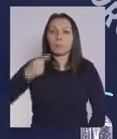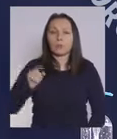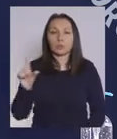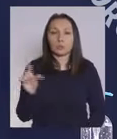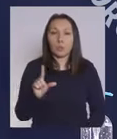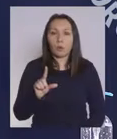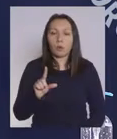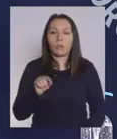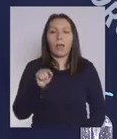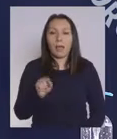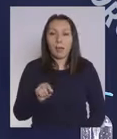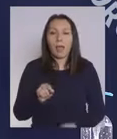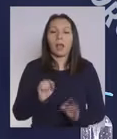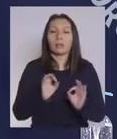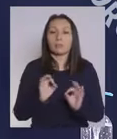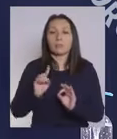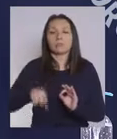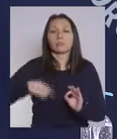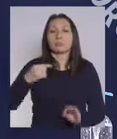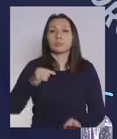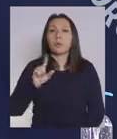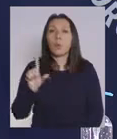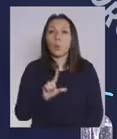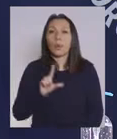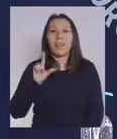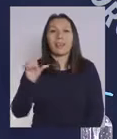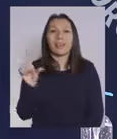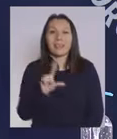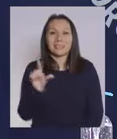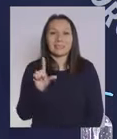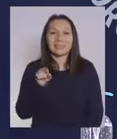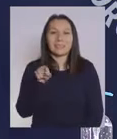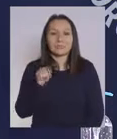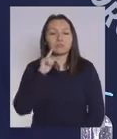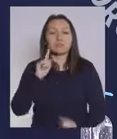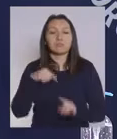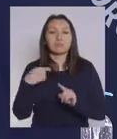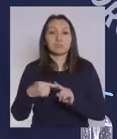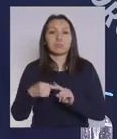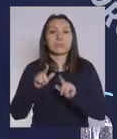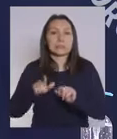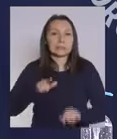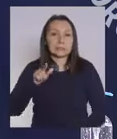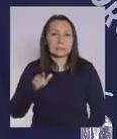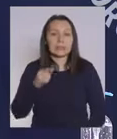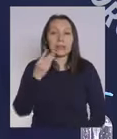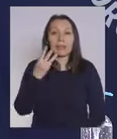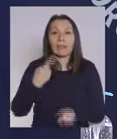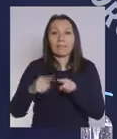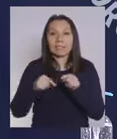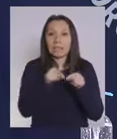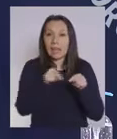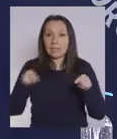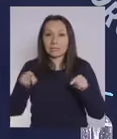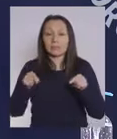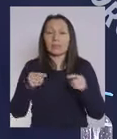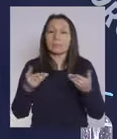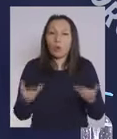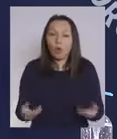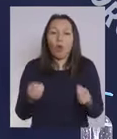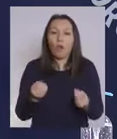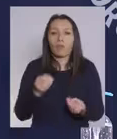lunes de la próxima semana, el lunes 17. Las limitaciones van a ser 3 veces por semana. Por supuesto